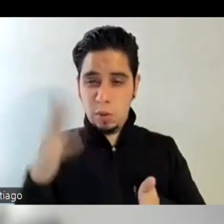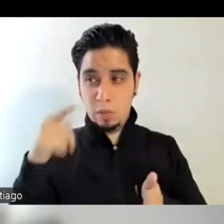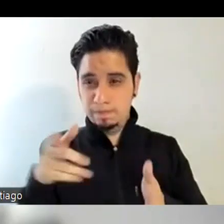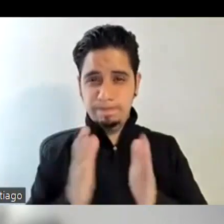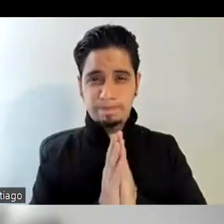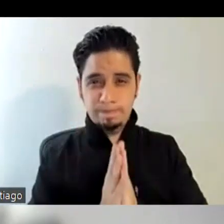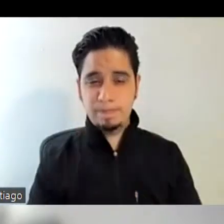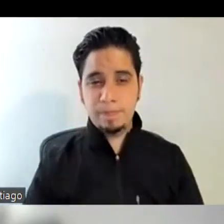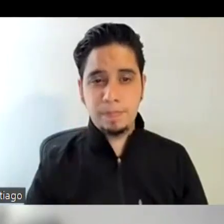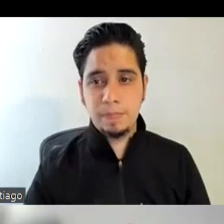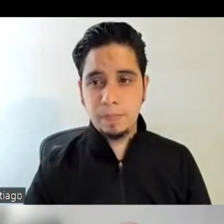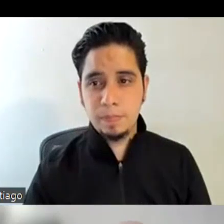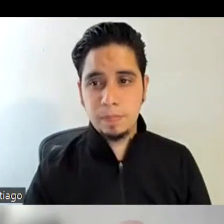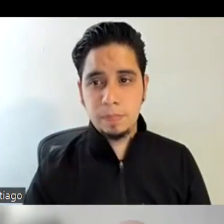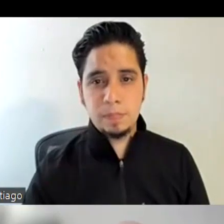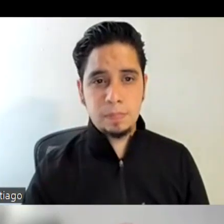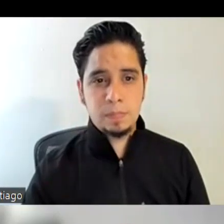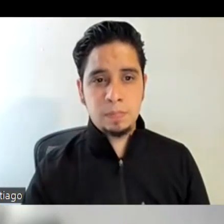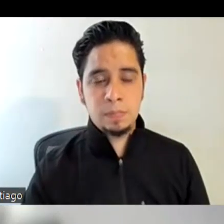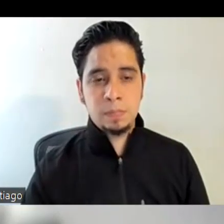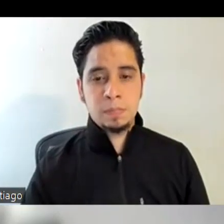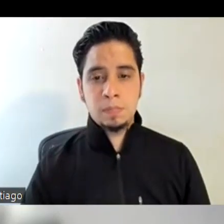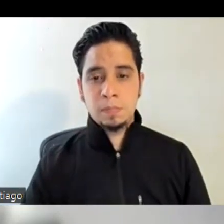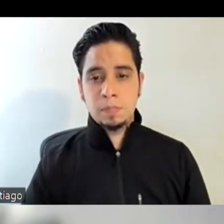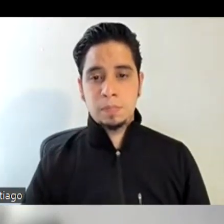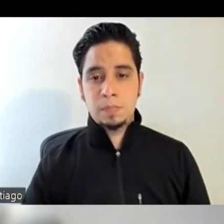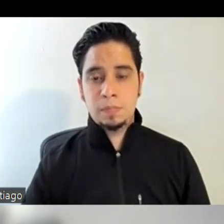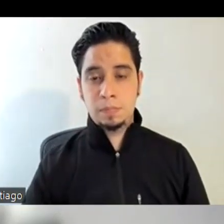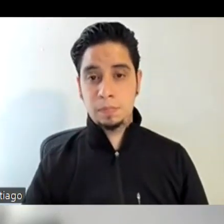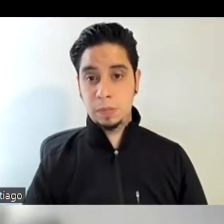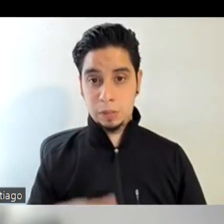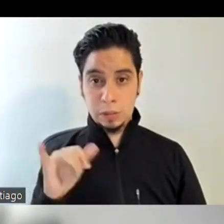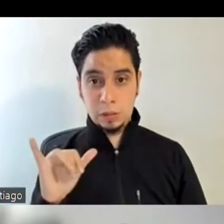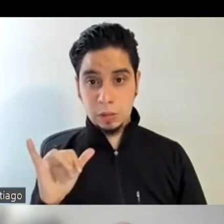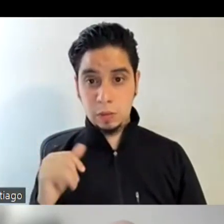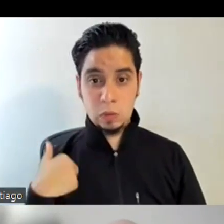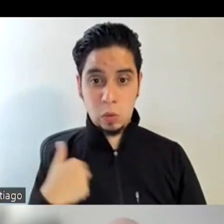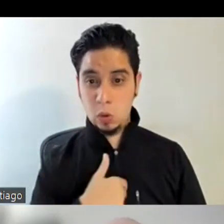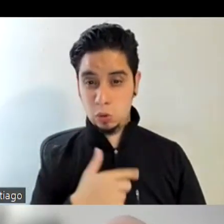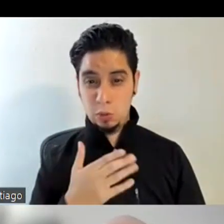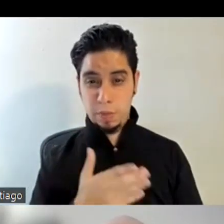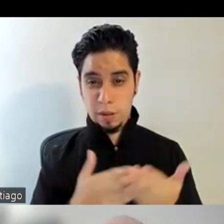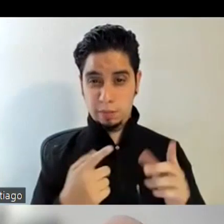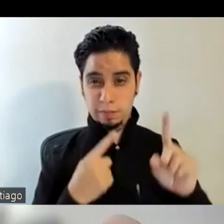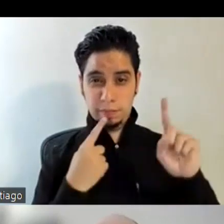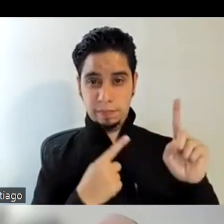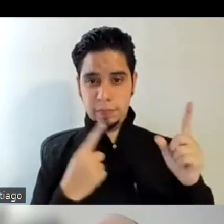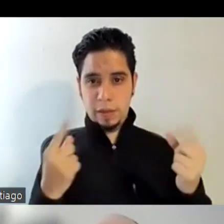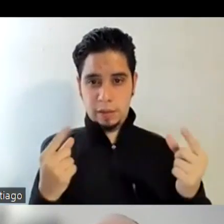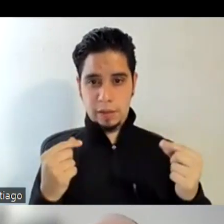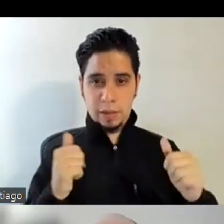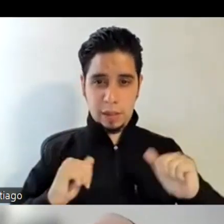entonces, ya mencionaste, son 8 actores. Y de todas formas, nosotros, parte de nuestra misión es hacer teatro a